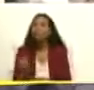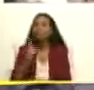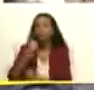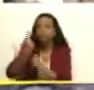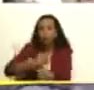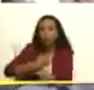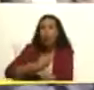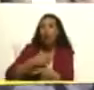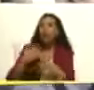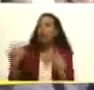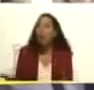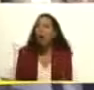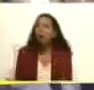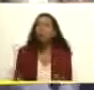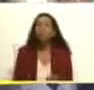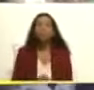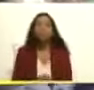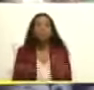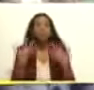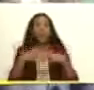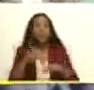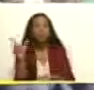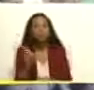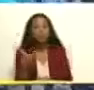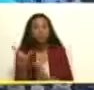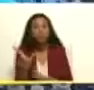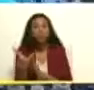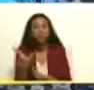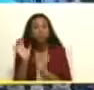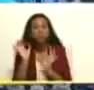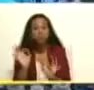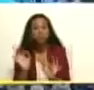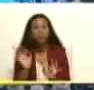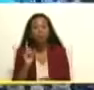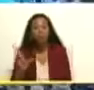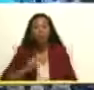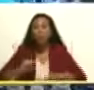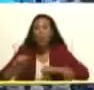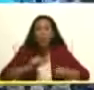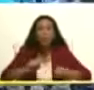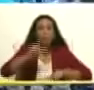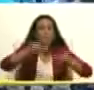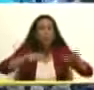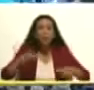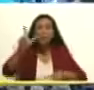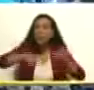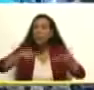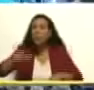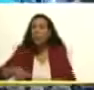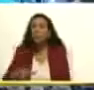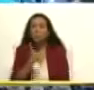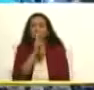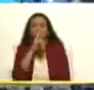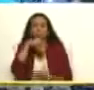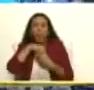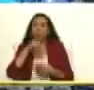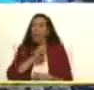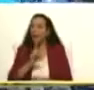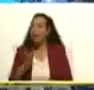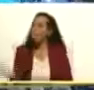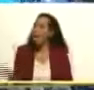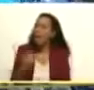nosotros es que la estructura del Partido Socialista Unido de Venezuela mueva a todos los venezolanos y venezolanas,